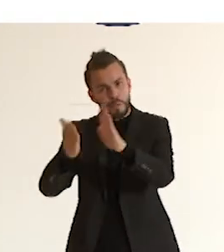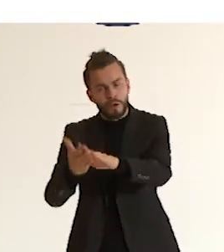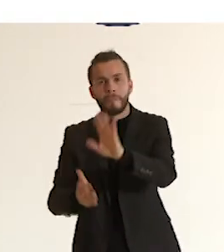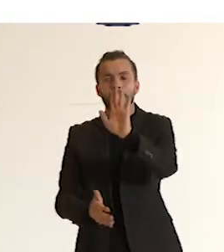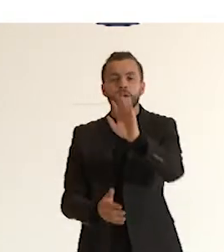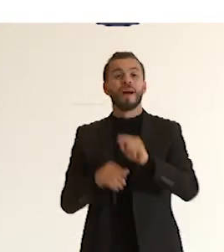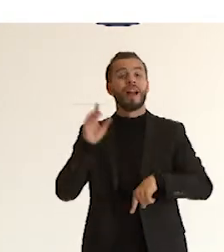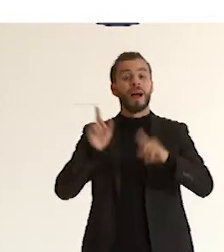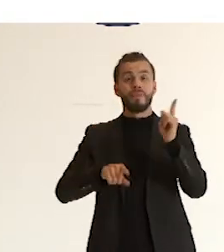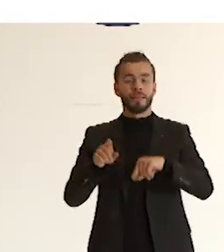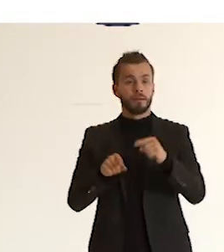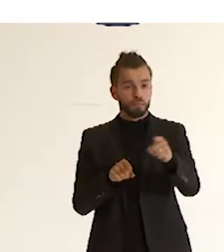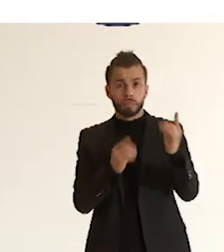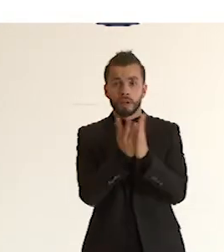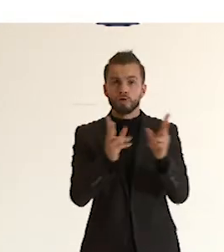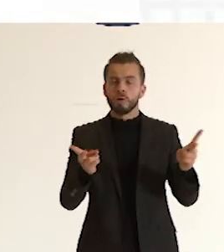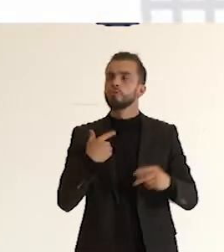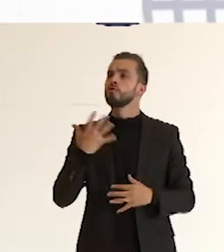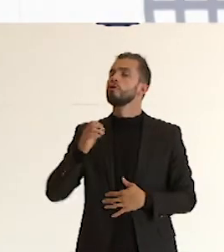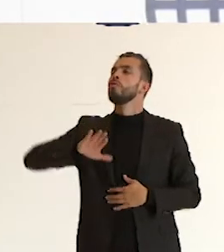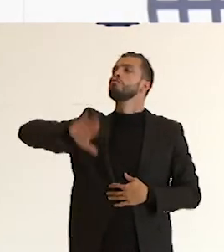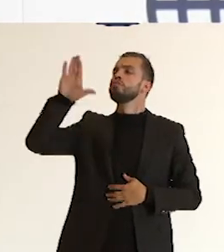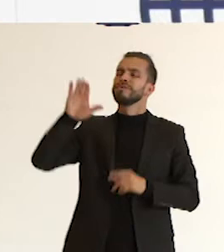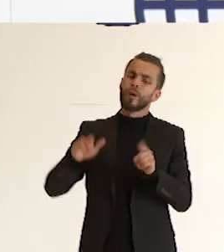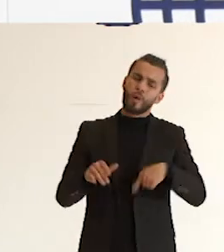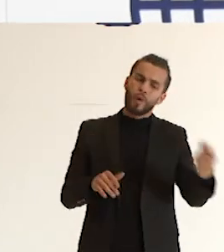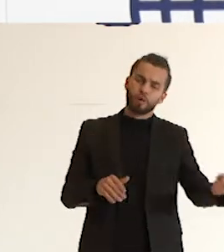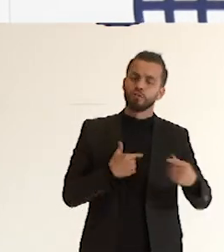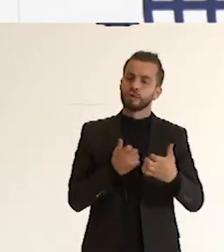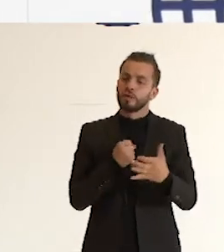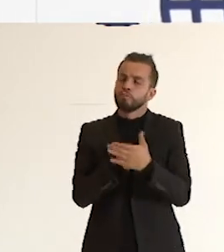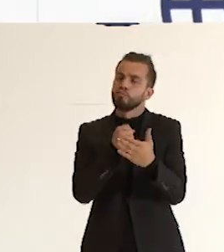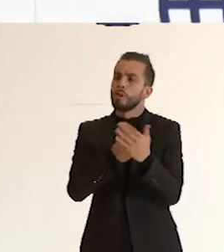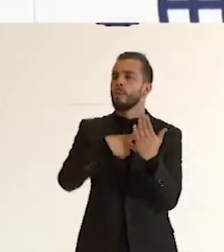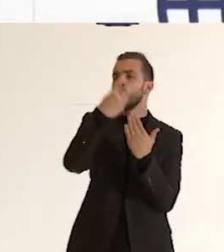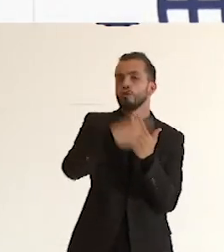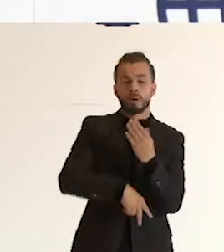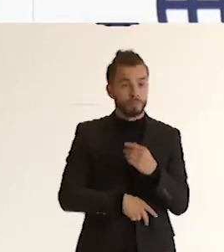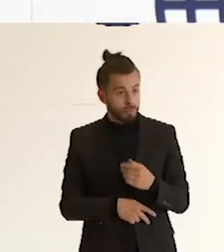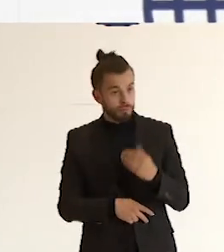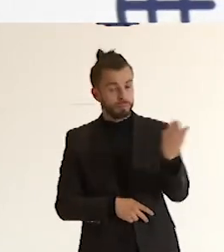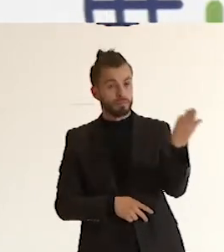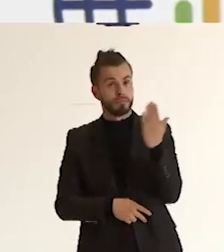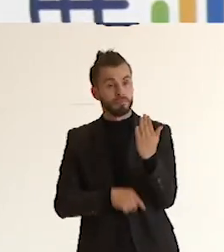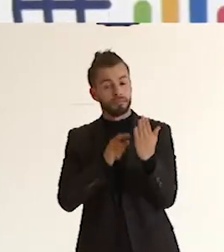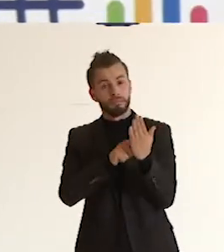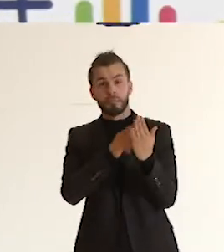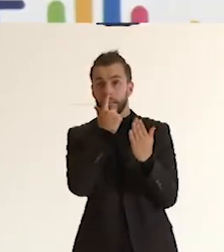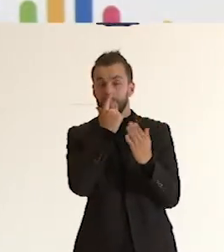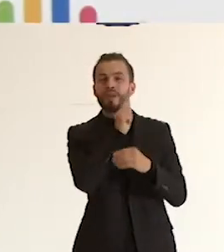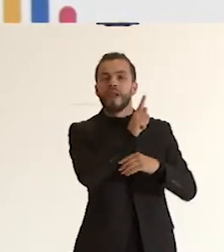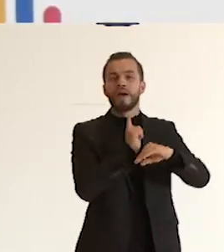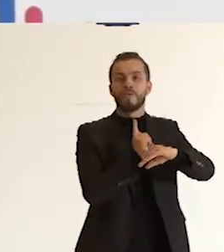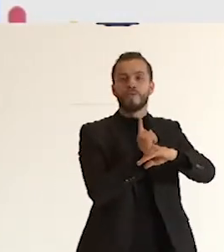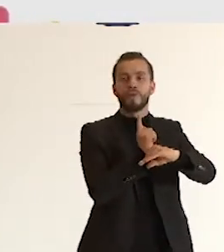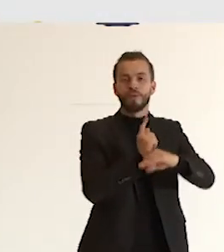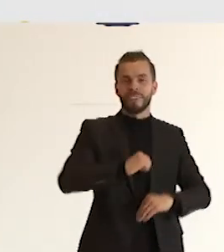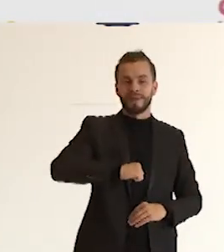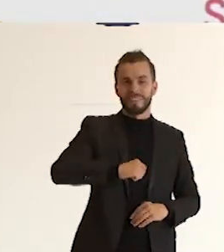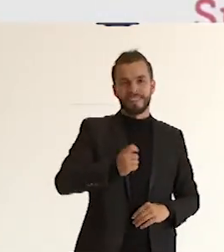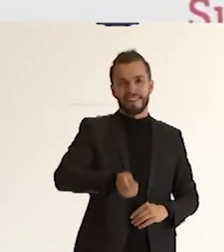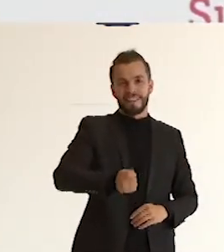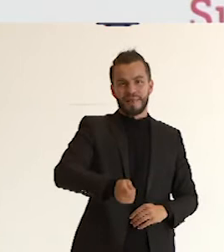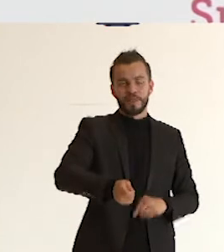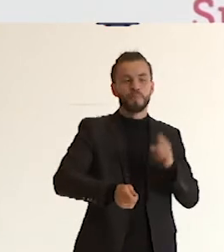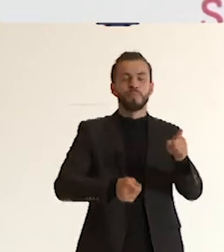extracurriculares de los estudiantes aquí una iniciativa muy valiosa que salió de los estudiantes de la facultad de derecho que lo llamaron peace